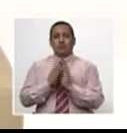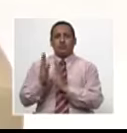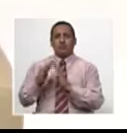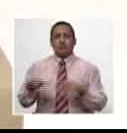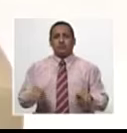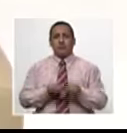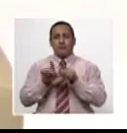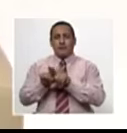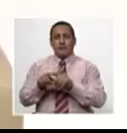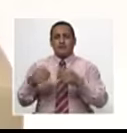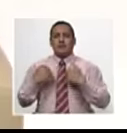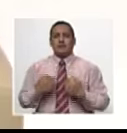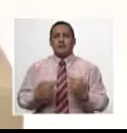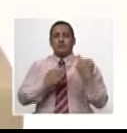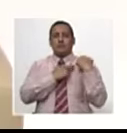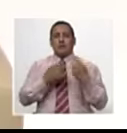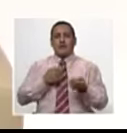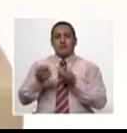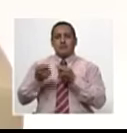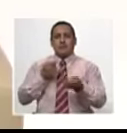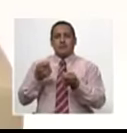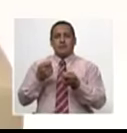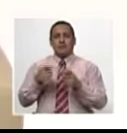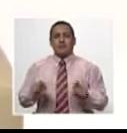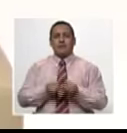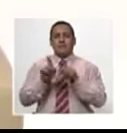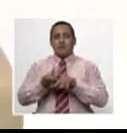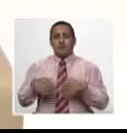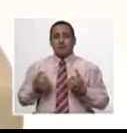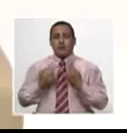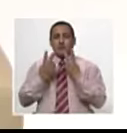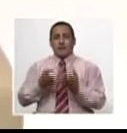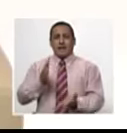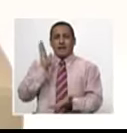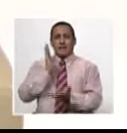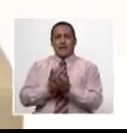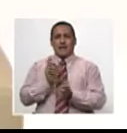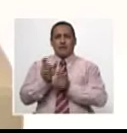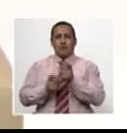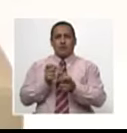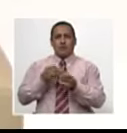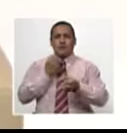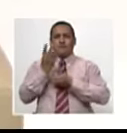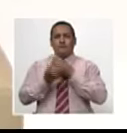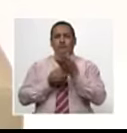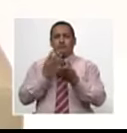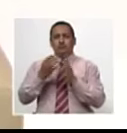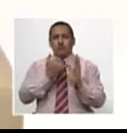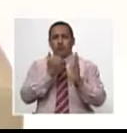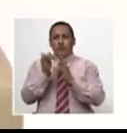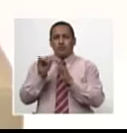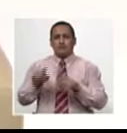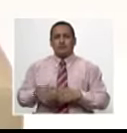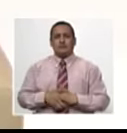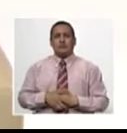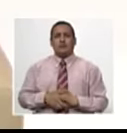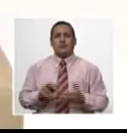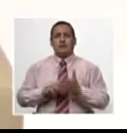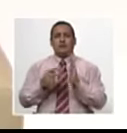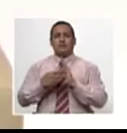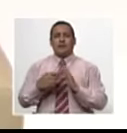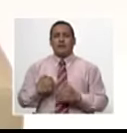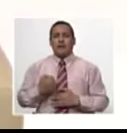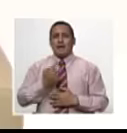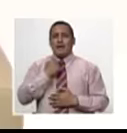De responsabilidades administrativas también puede llegar a sancionar a los funcionarios. Difusión también de lo que